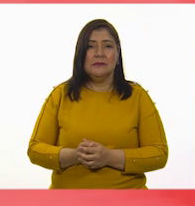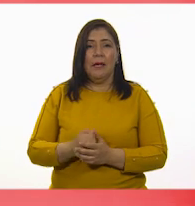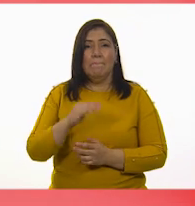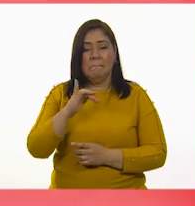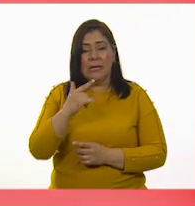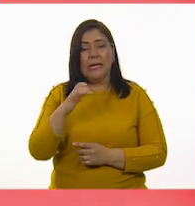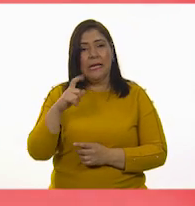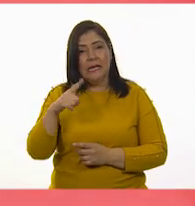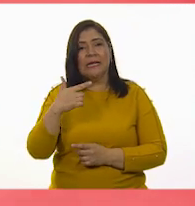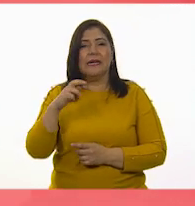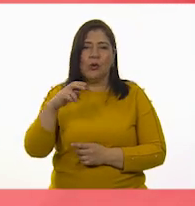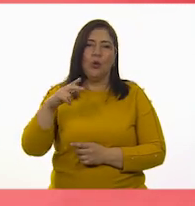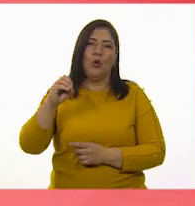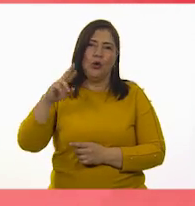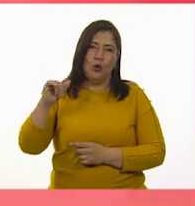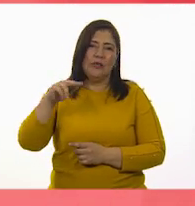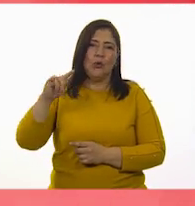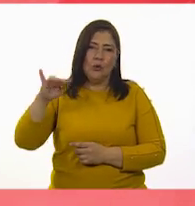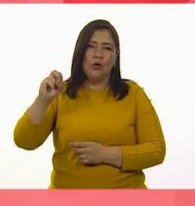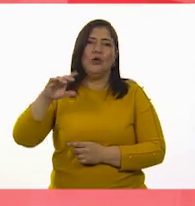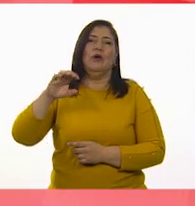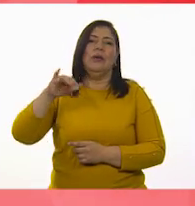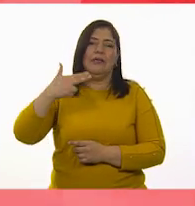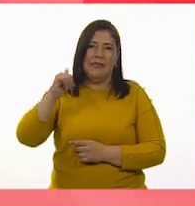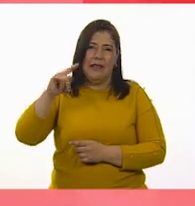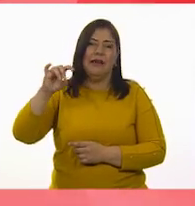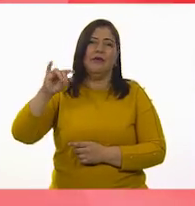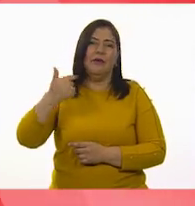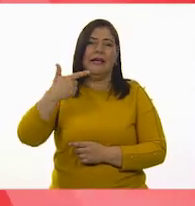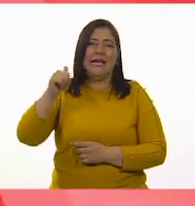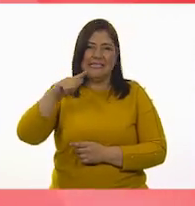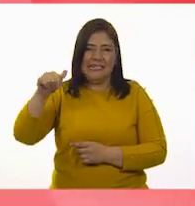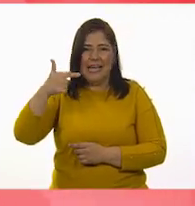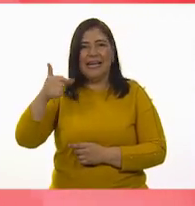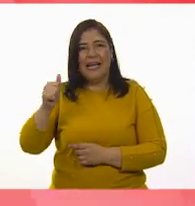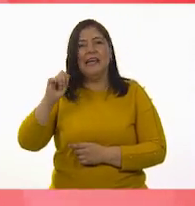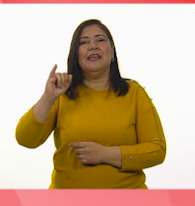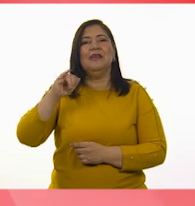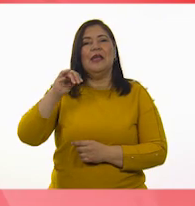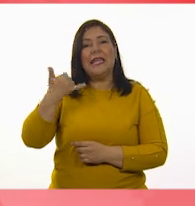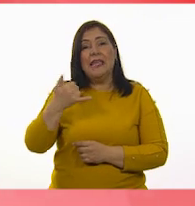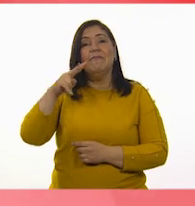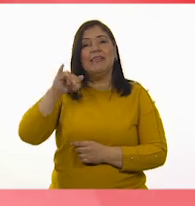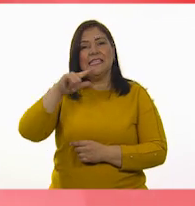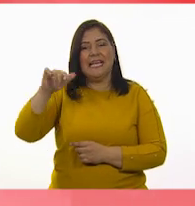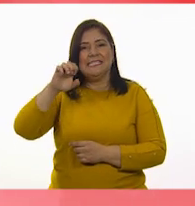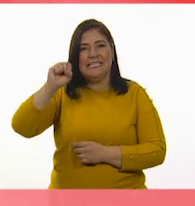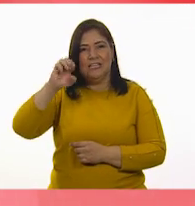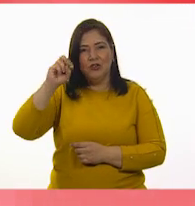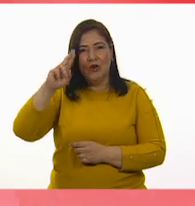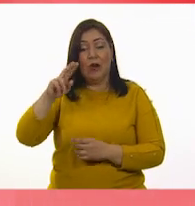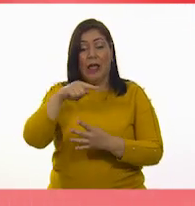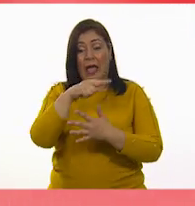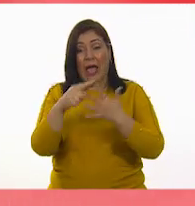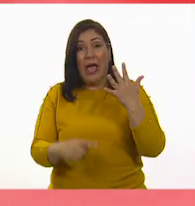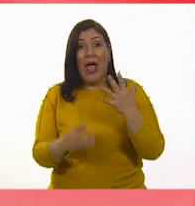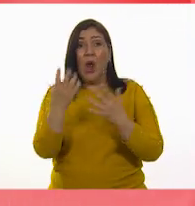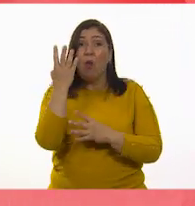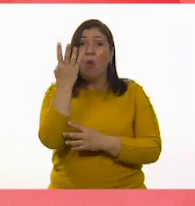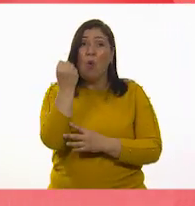Miguel Gregorio Antonio Ignacio Hidalgo y Costilla Gallaga Mandarte y Villaseñor. 9 nombres